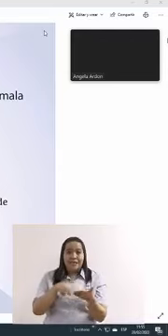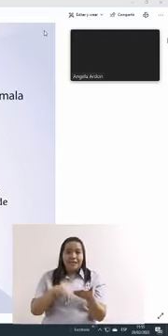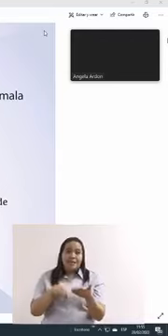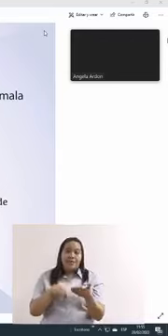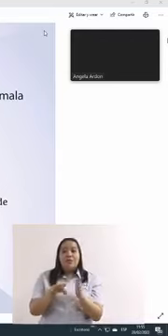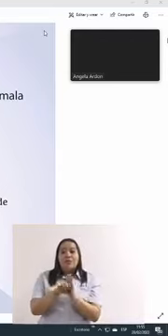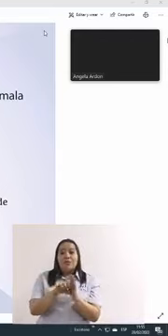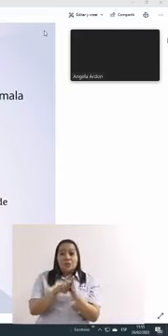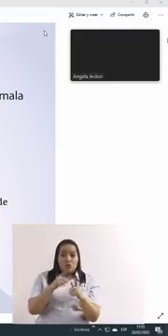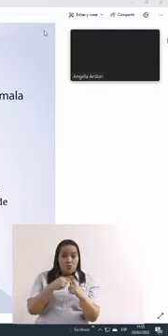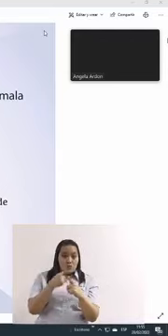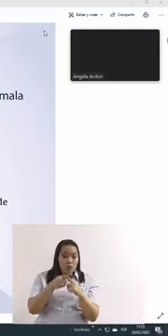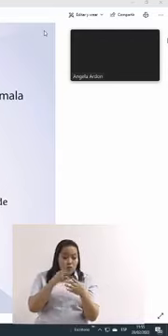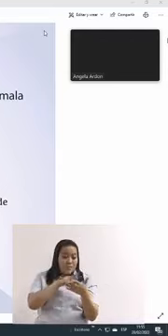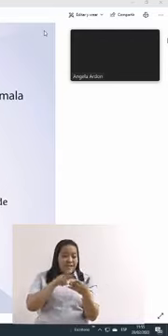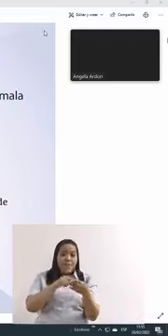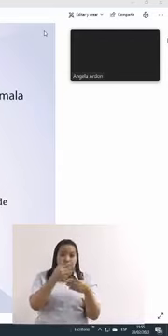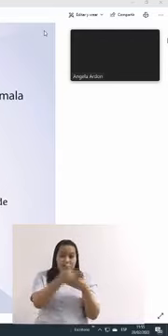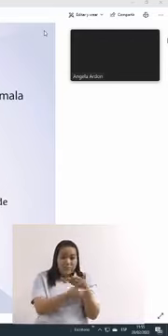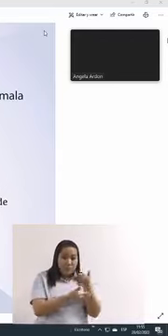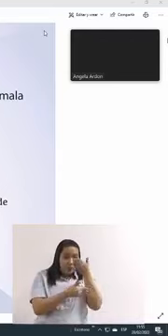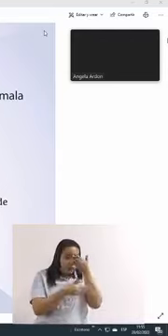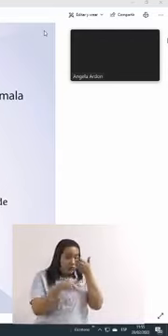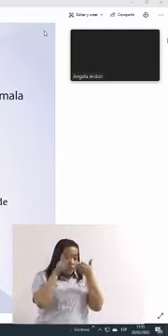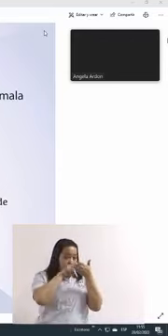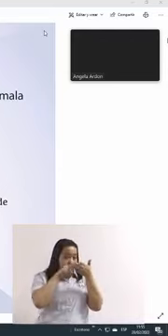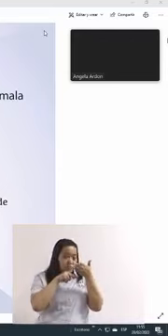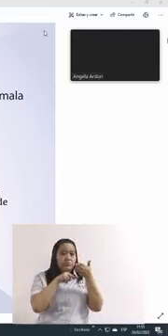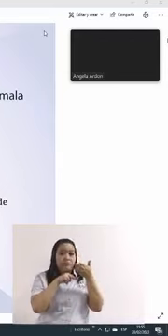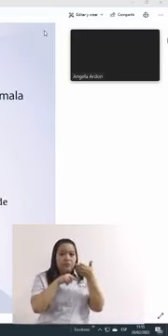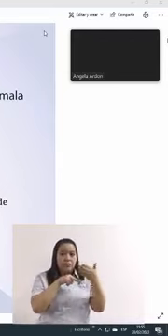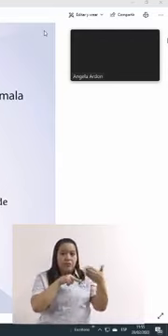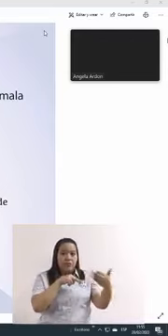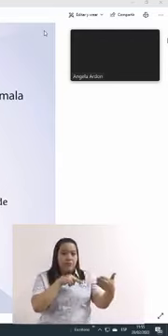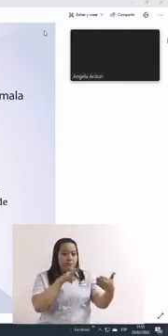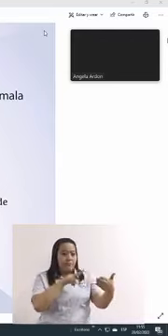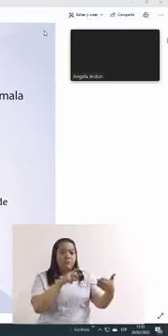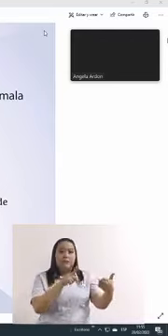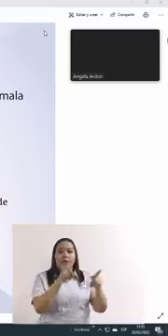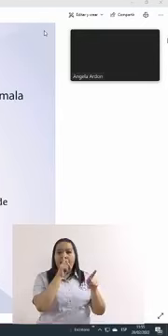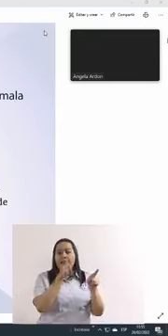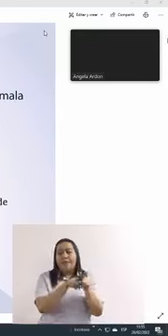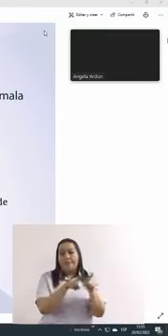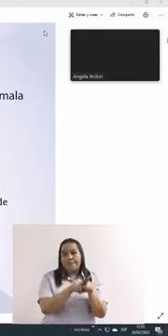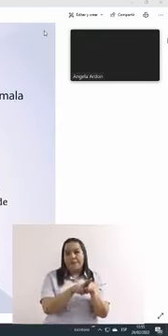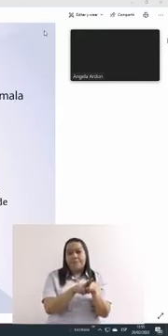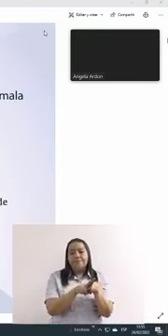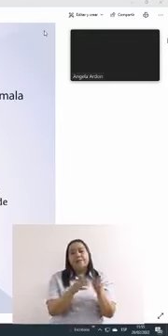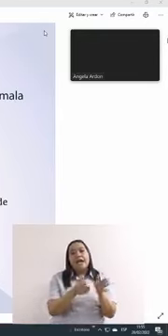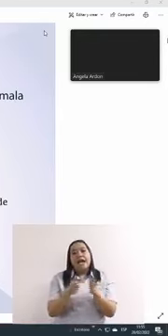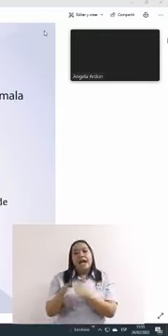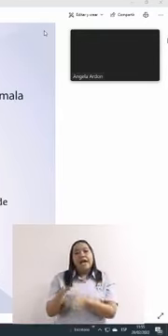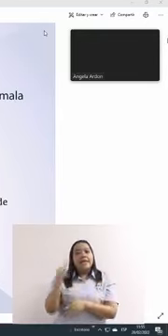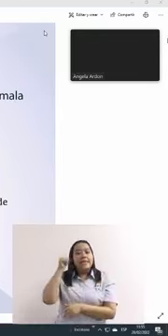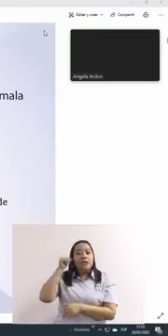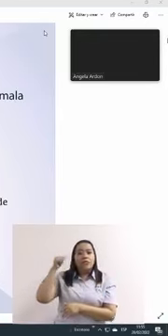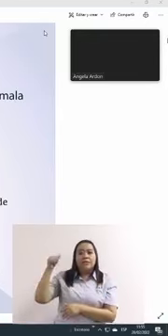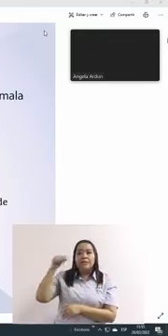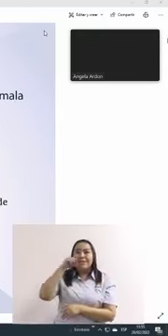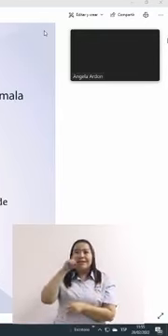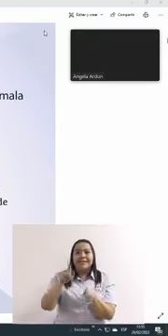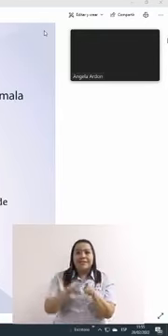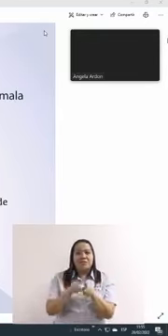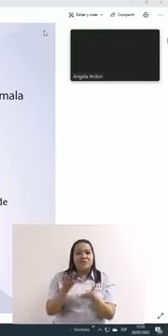de cerca, no para ver, no hemos parado. Lo único, y ni aún la parte auditiva, porque gracias a Jim nos quedó para